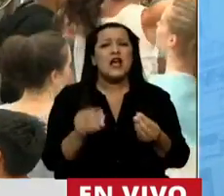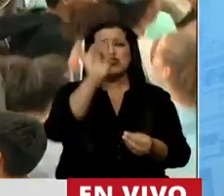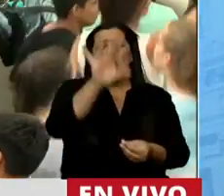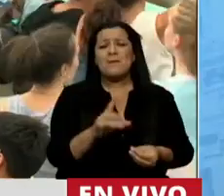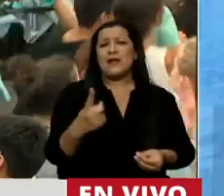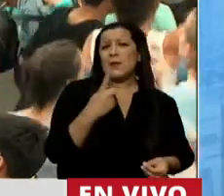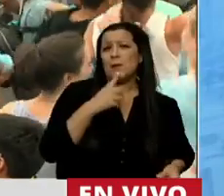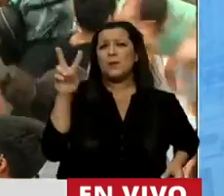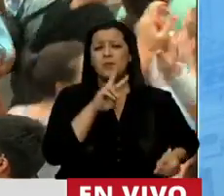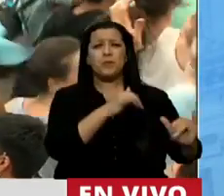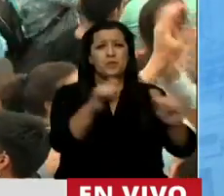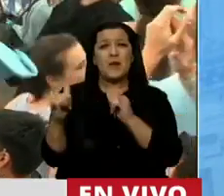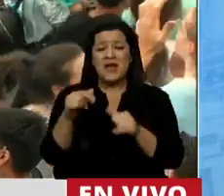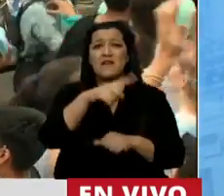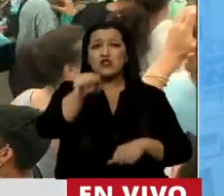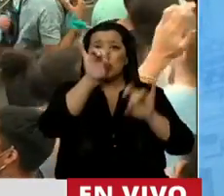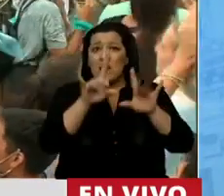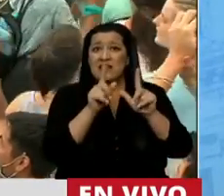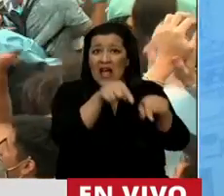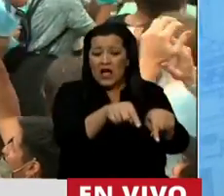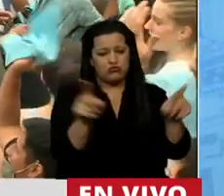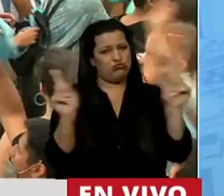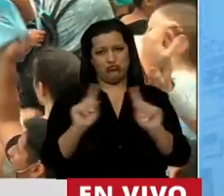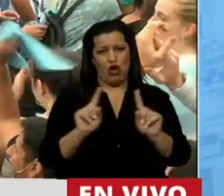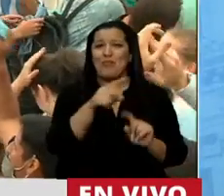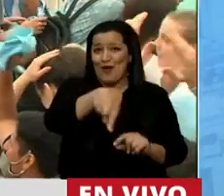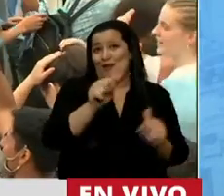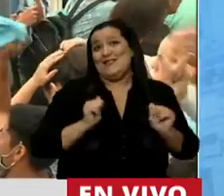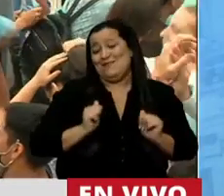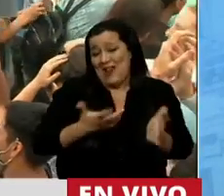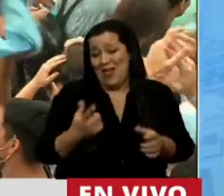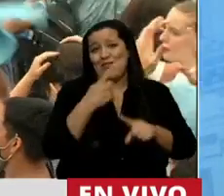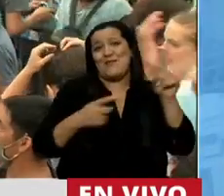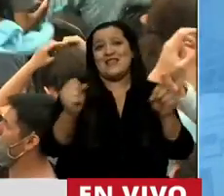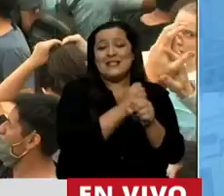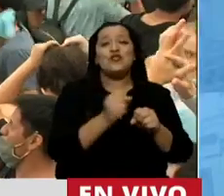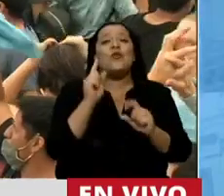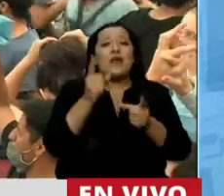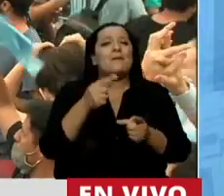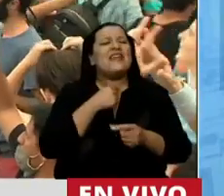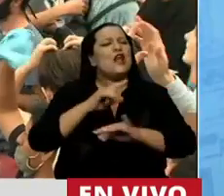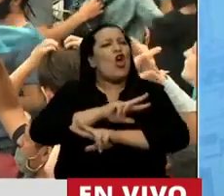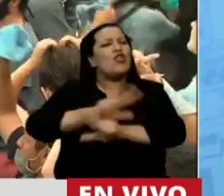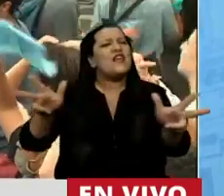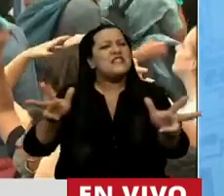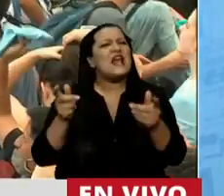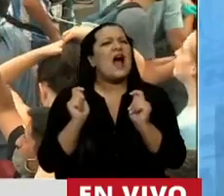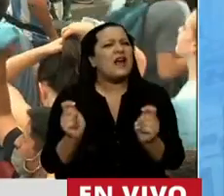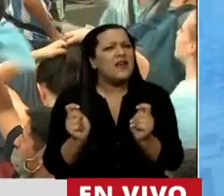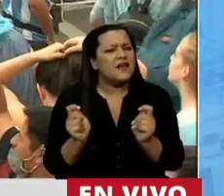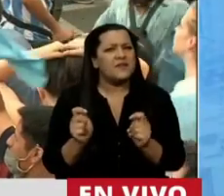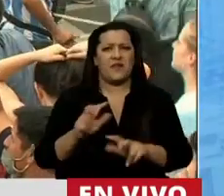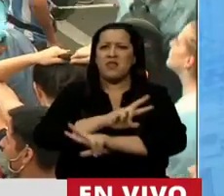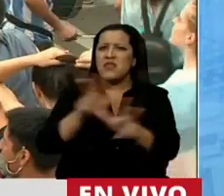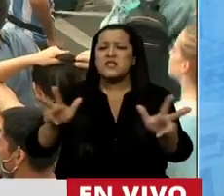pibes y pibas y pibis que están esperando hoy que demos la media sanción, se lo quiero decir también a